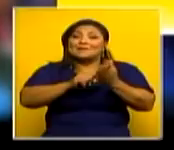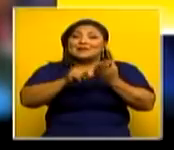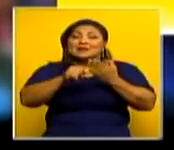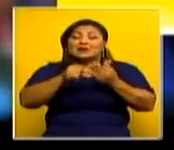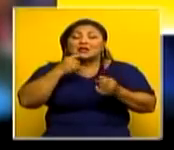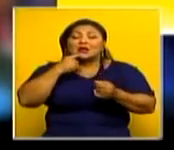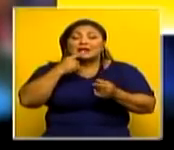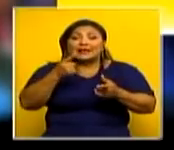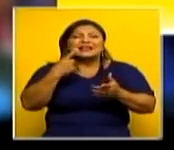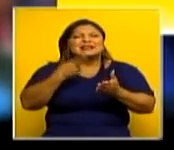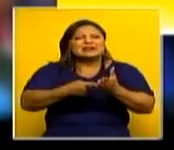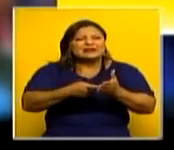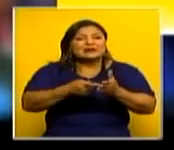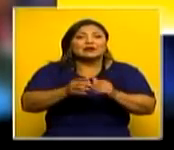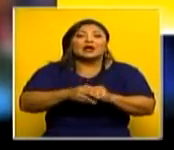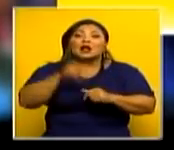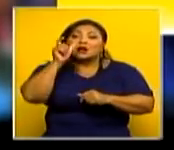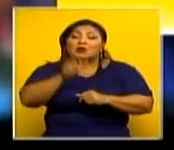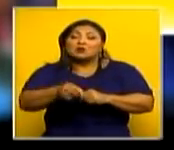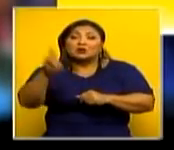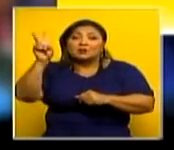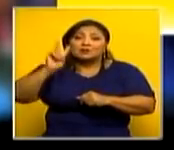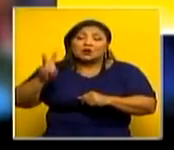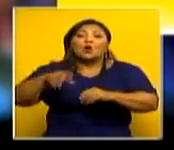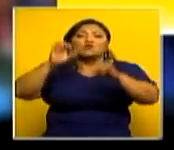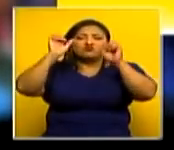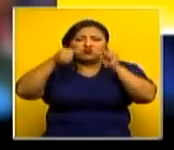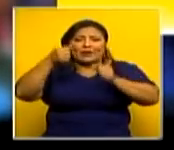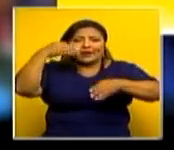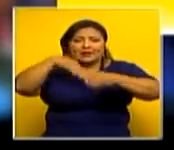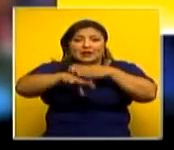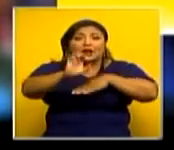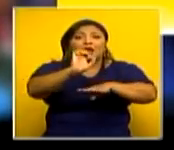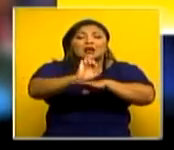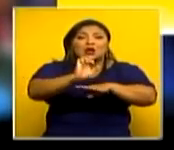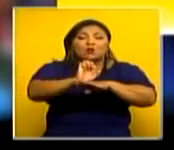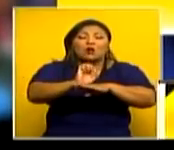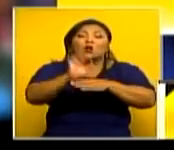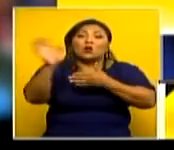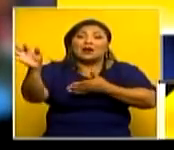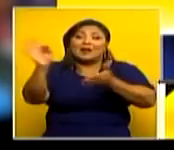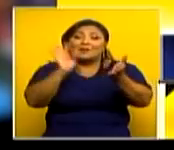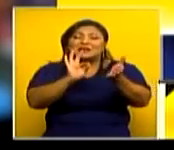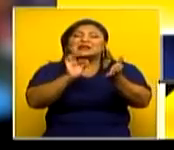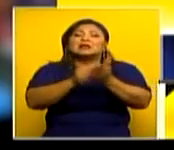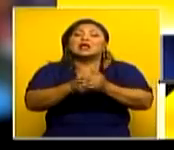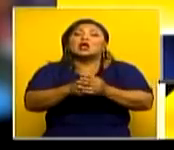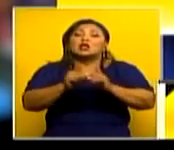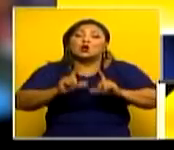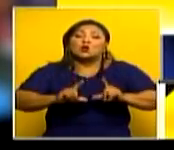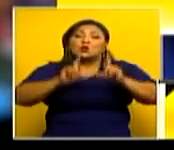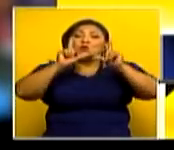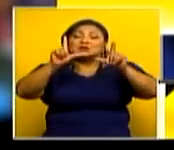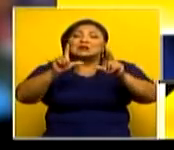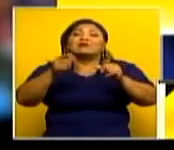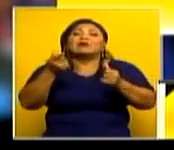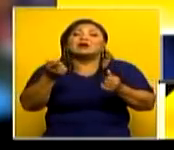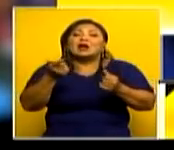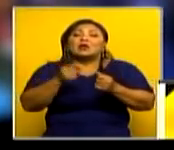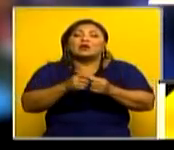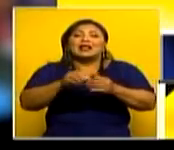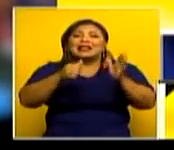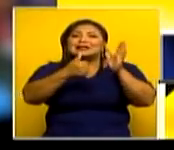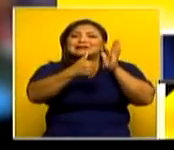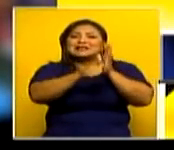se establece que los ciudadanos venezolanos podrán ingresar al Ecuador con la presentación de un certificado de validez de la cédula